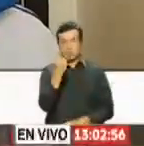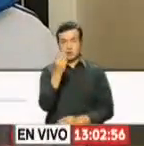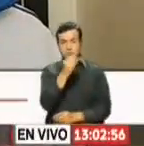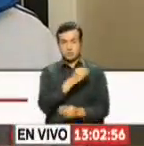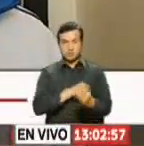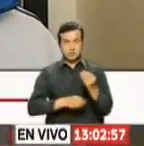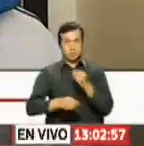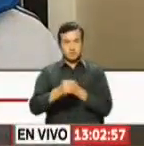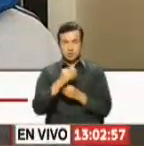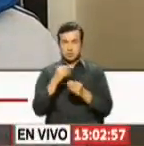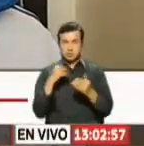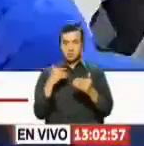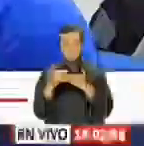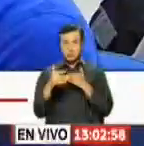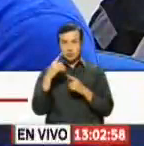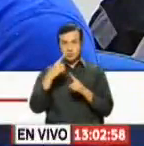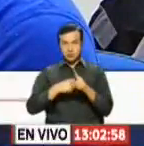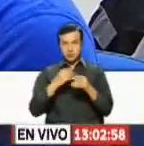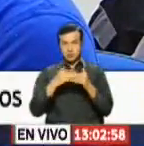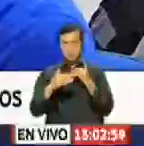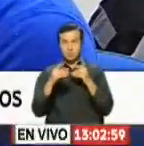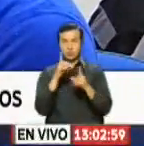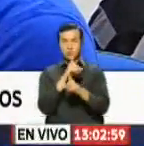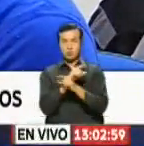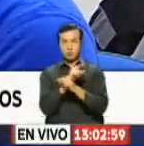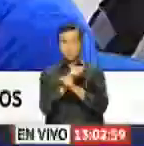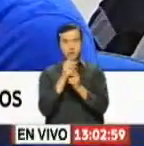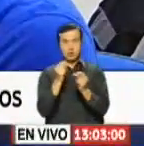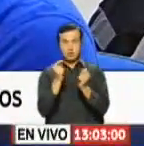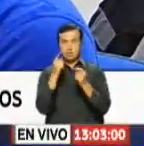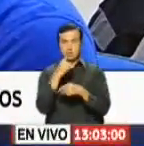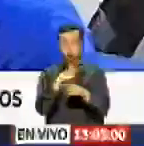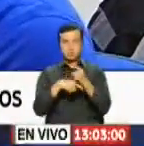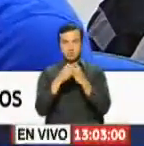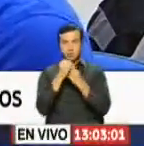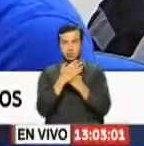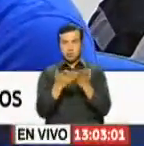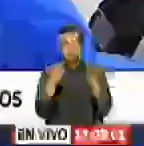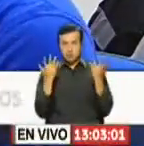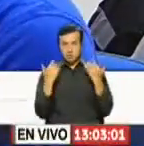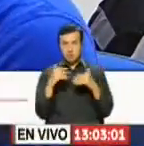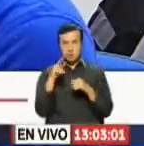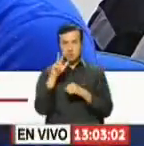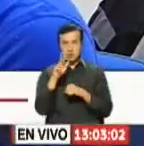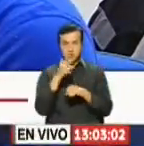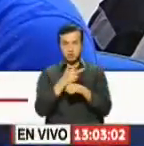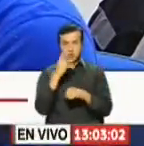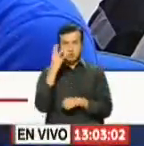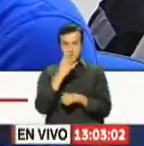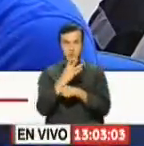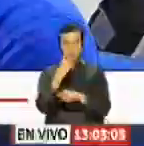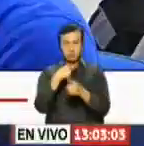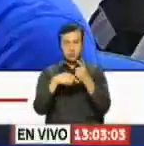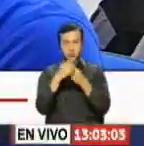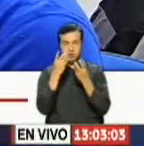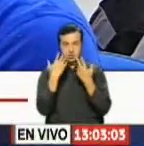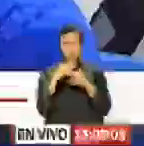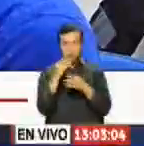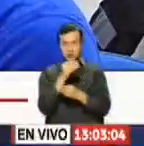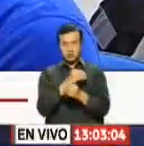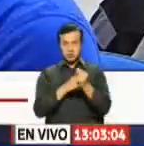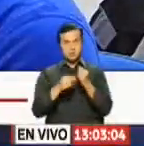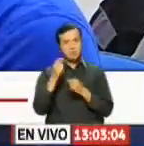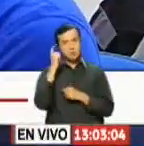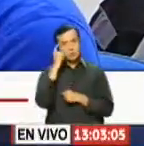devolver el dinero en el transcurso del mes. Por Twitter, al poco tiempo me respondieron y en 3-4 días me hicieron la devolución. Según